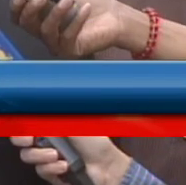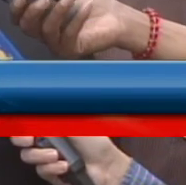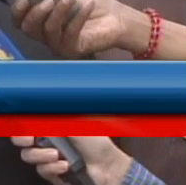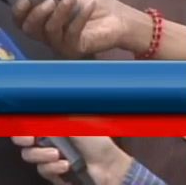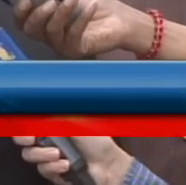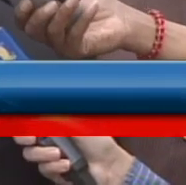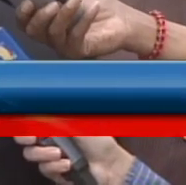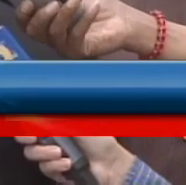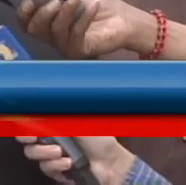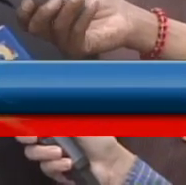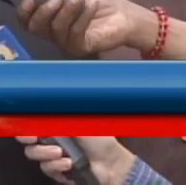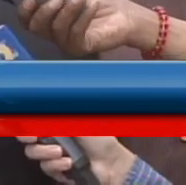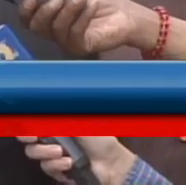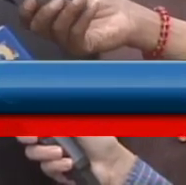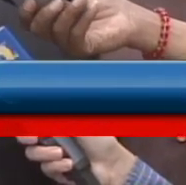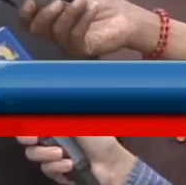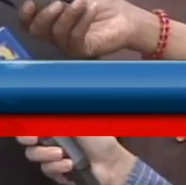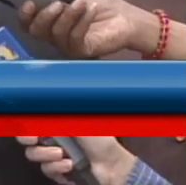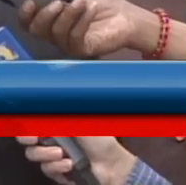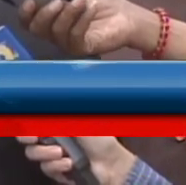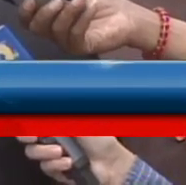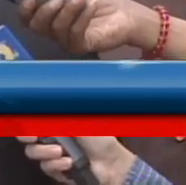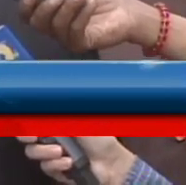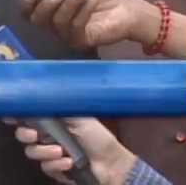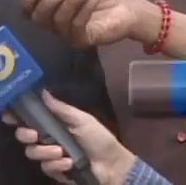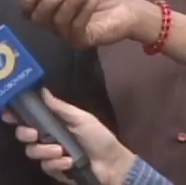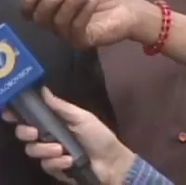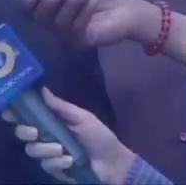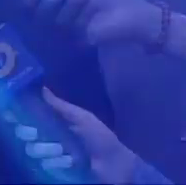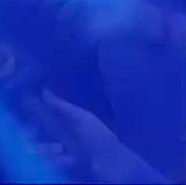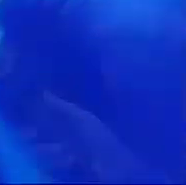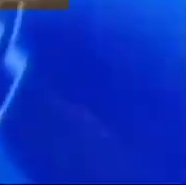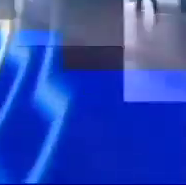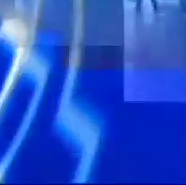Expectativa, oposición aspira que se concrete diálogo nacional.